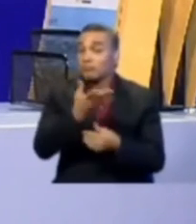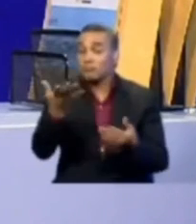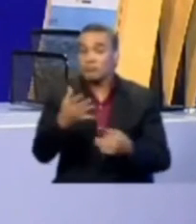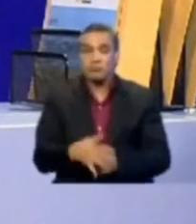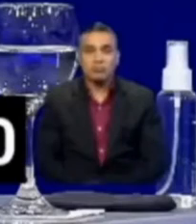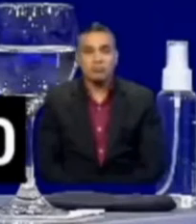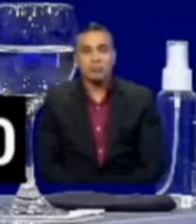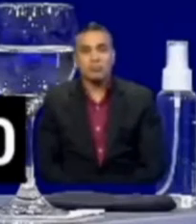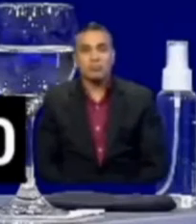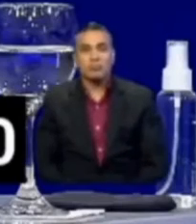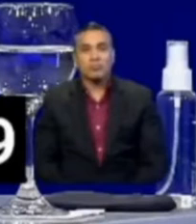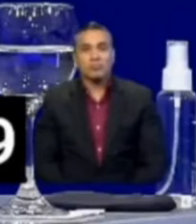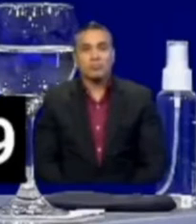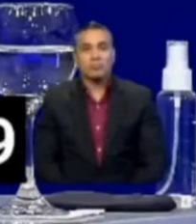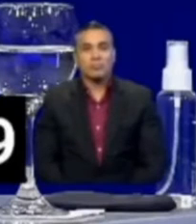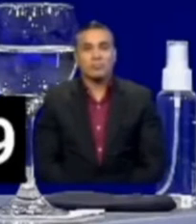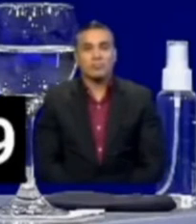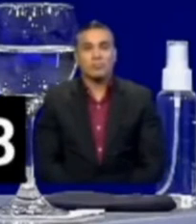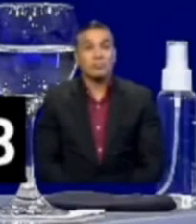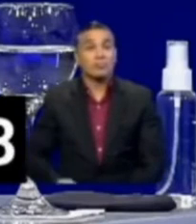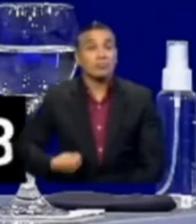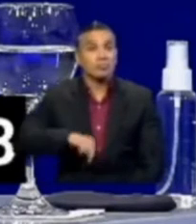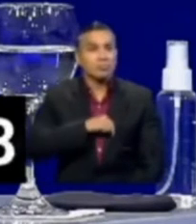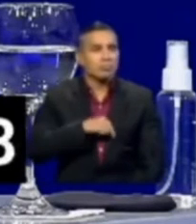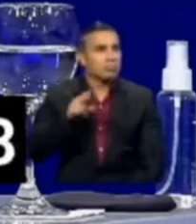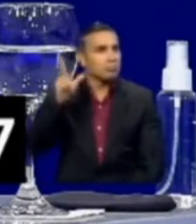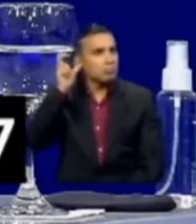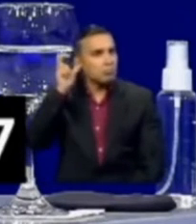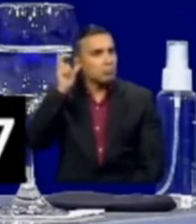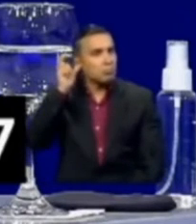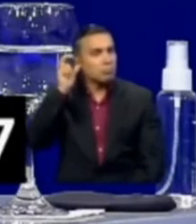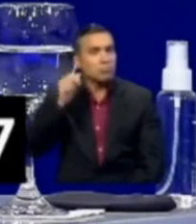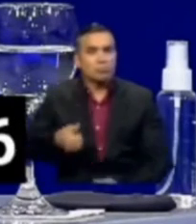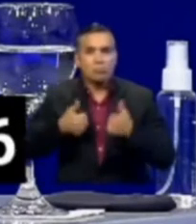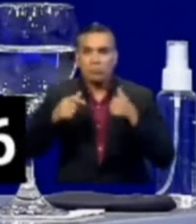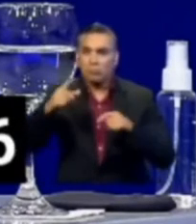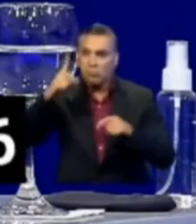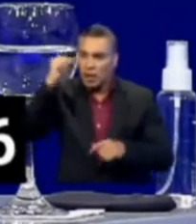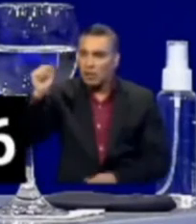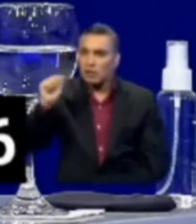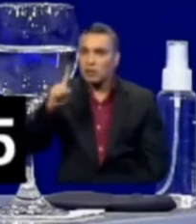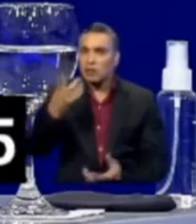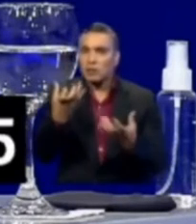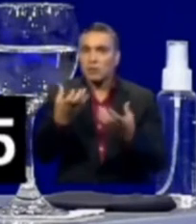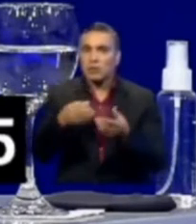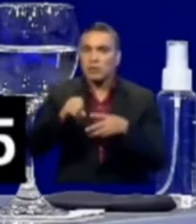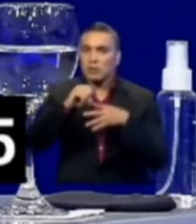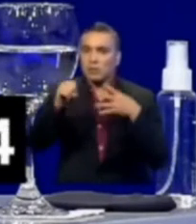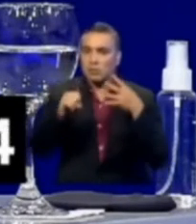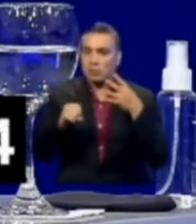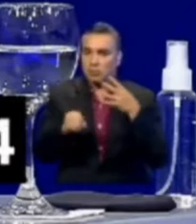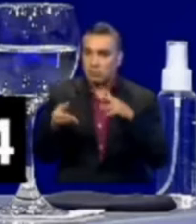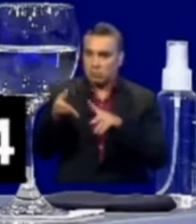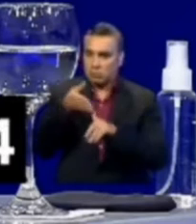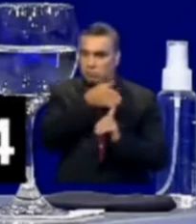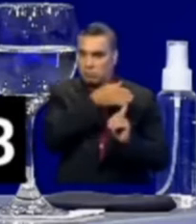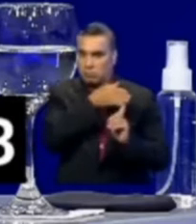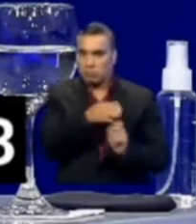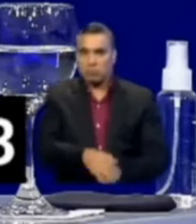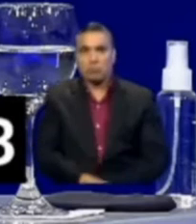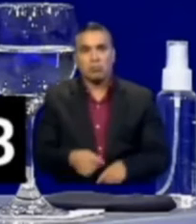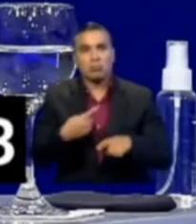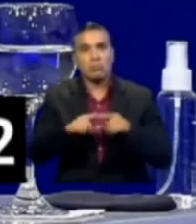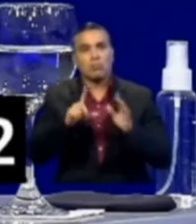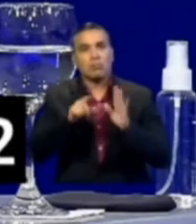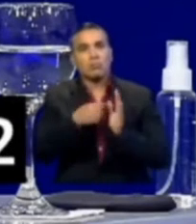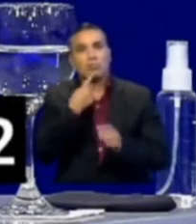interpelar. Hemos escuchado de parte del candidato Lasso que quiere eliminar la CNESID y, sin embargo,